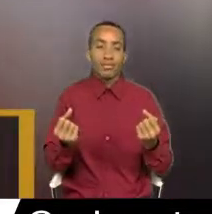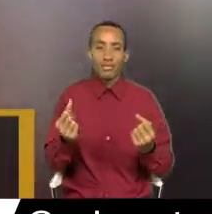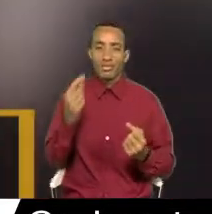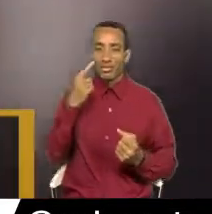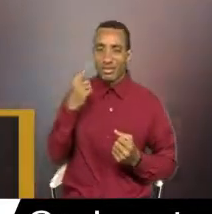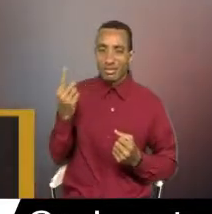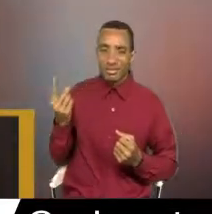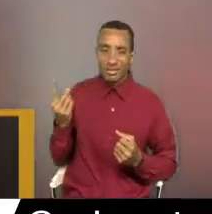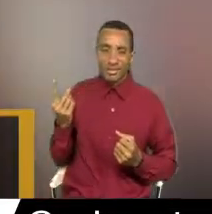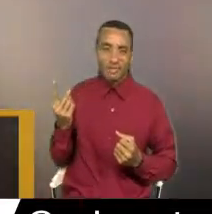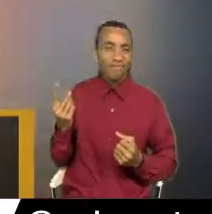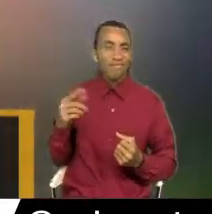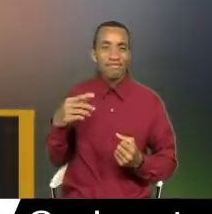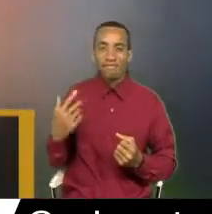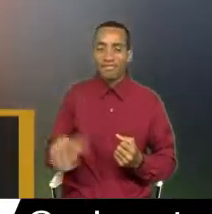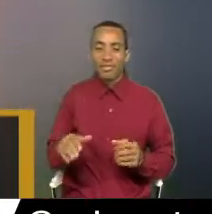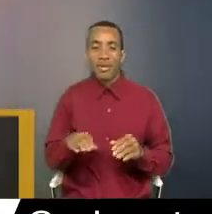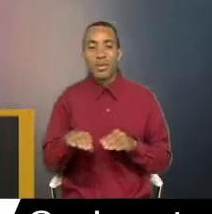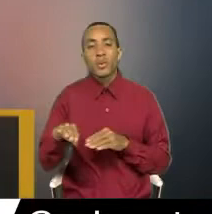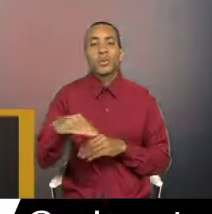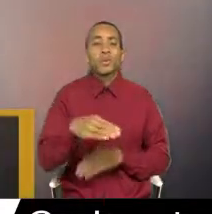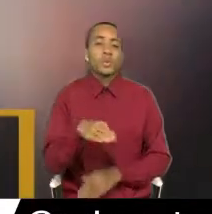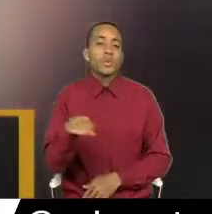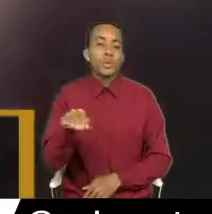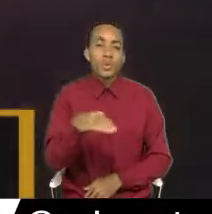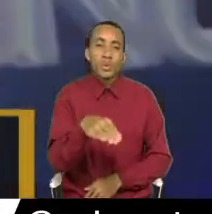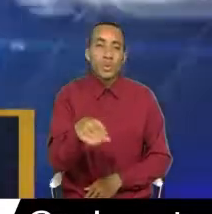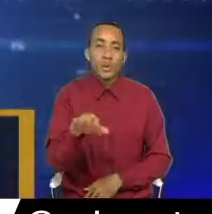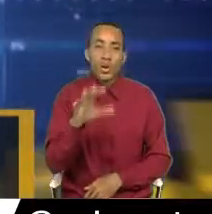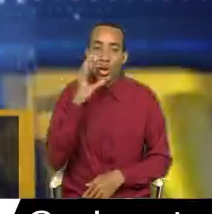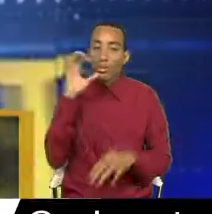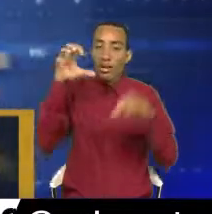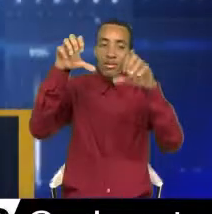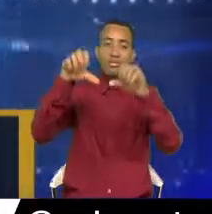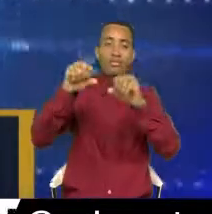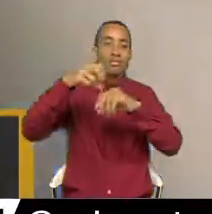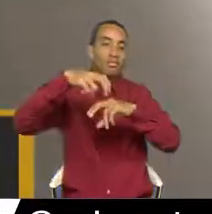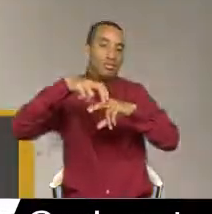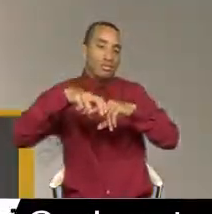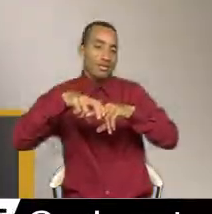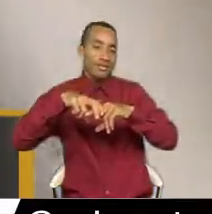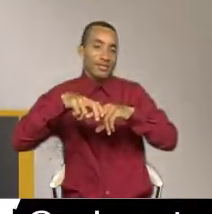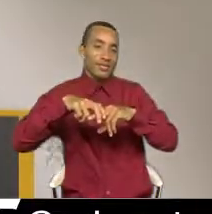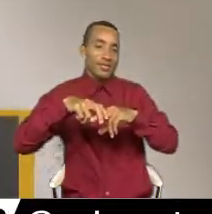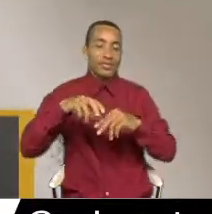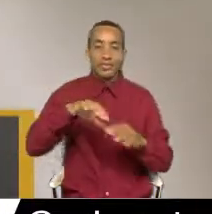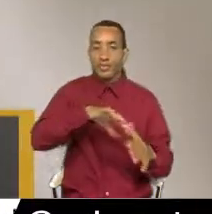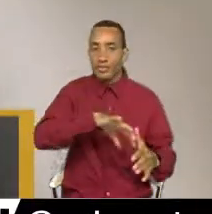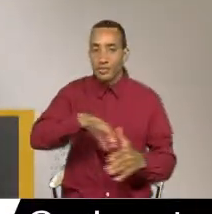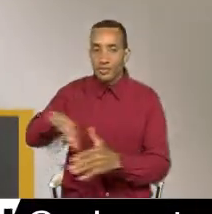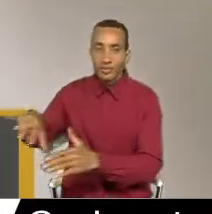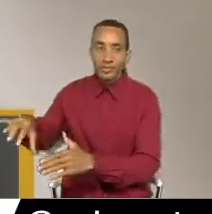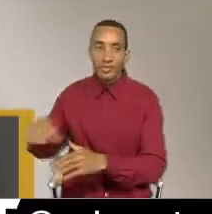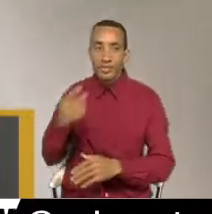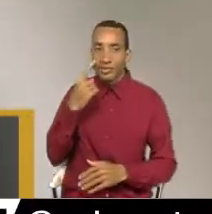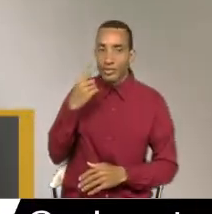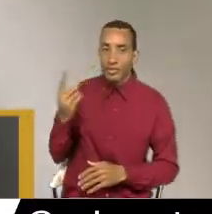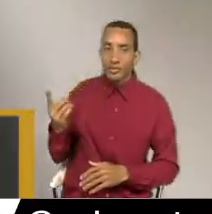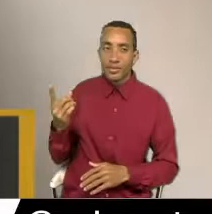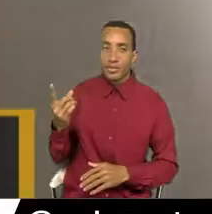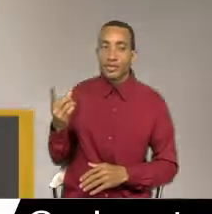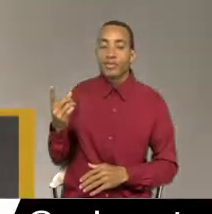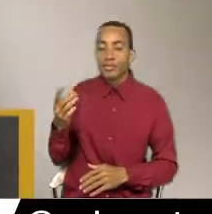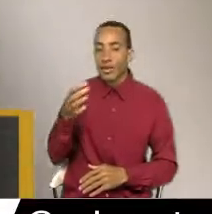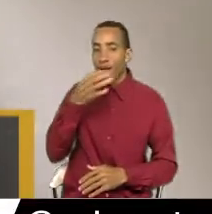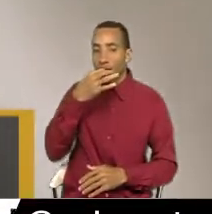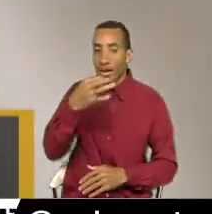vehículo transita por varias vías de la ciudad con el pasajero a bordo. Pasamos ahora a esta denuncia que muestra cómo este tubo